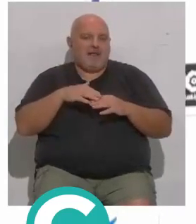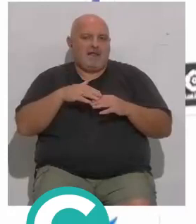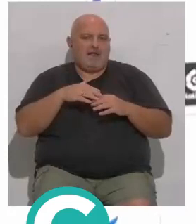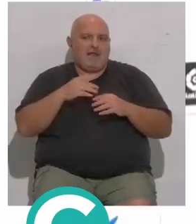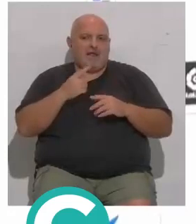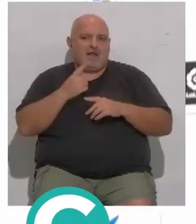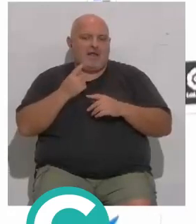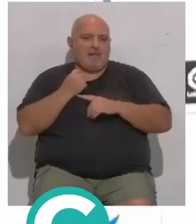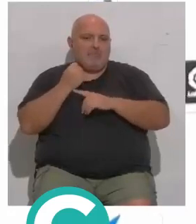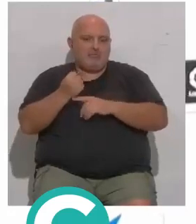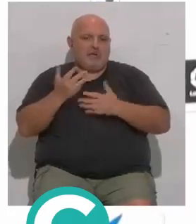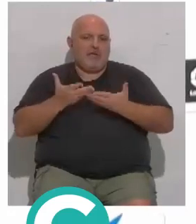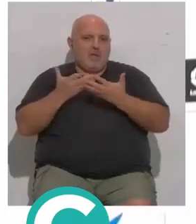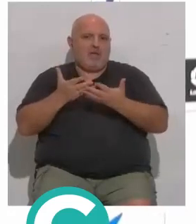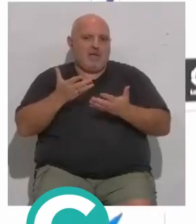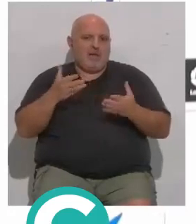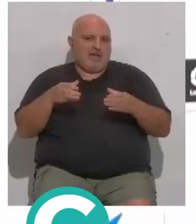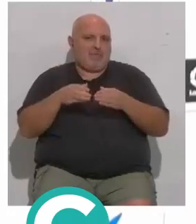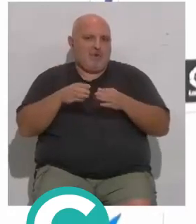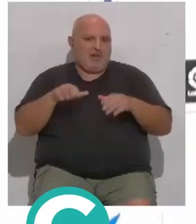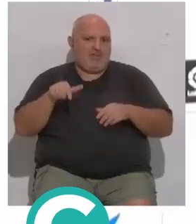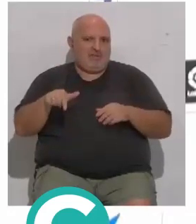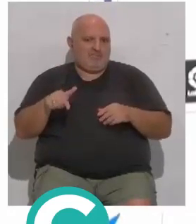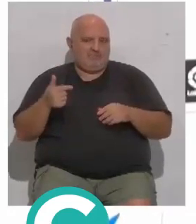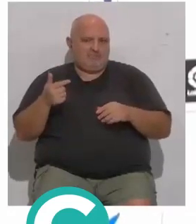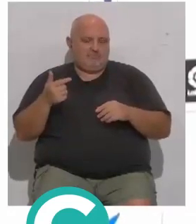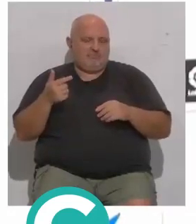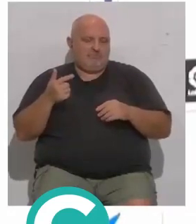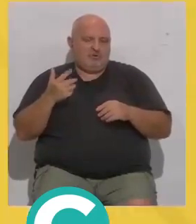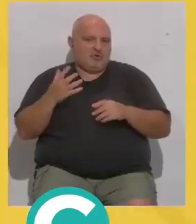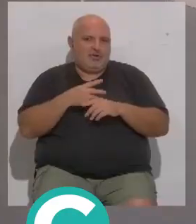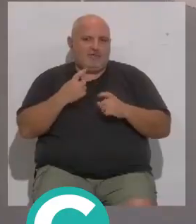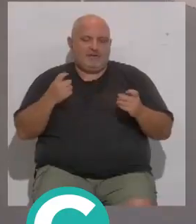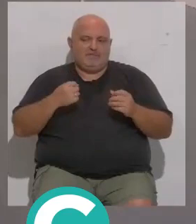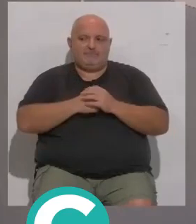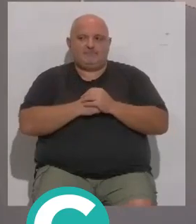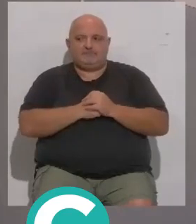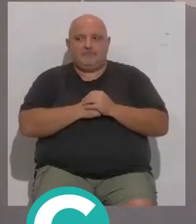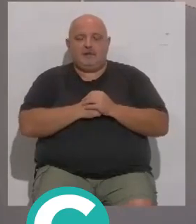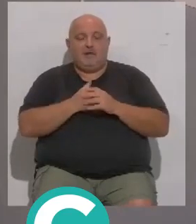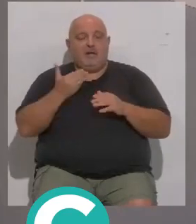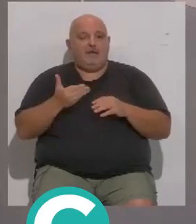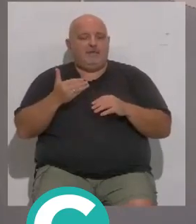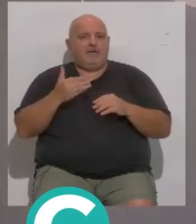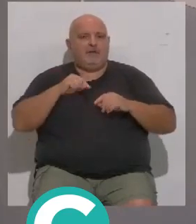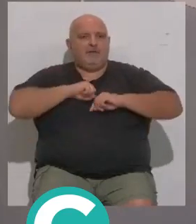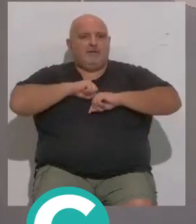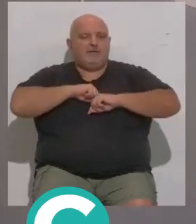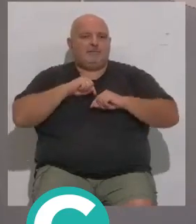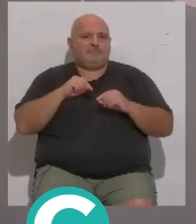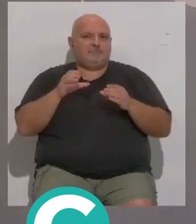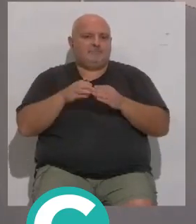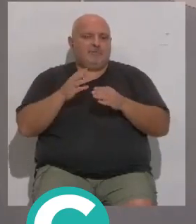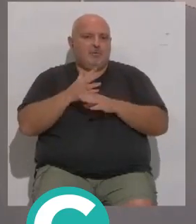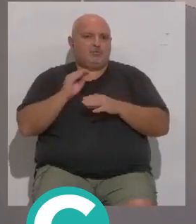para poder ayudar al equipo en todo lo que sea, ¿no? Importante la aportación de Rubén Sobrino,